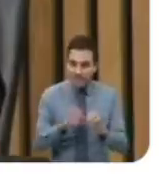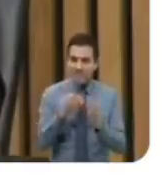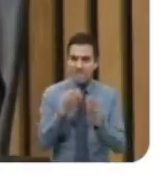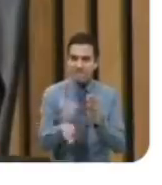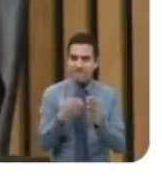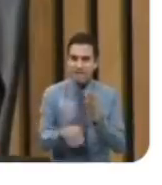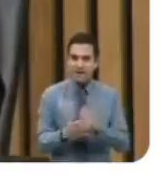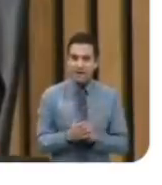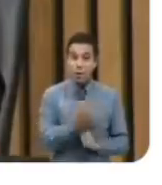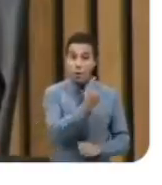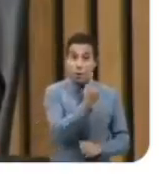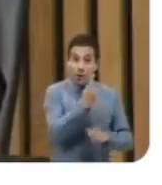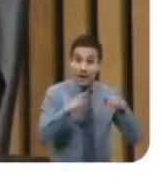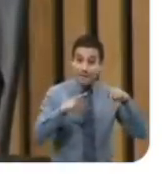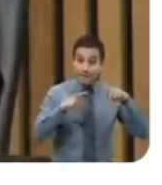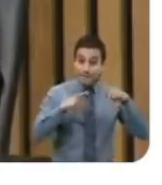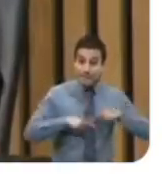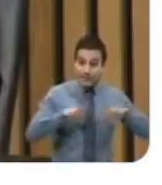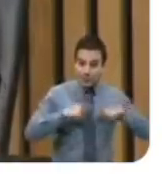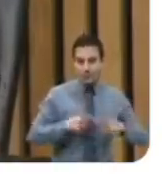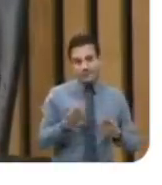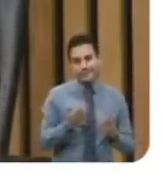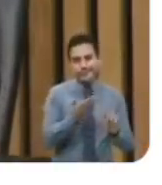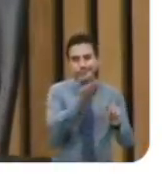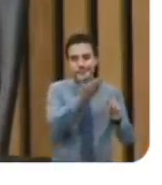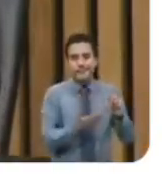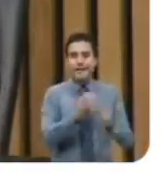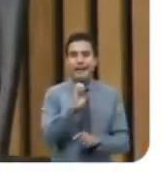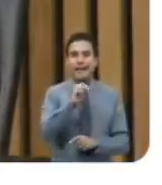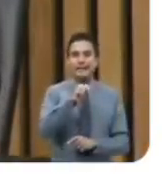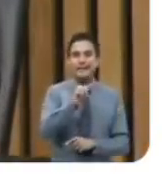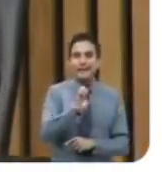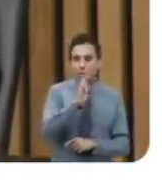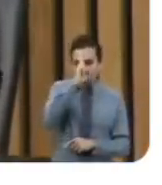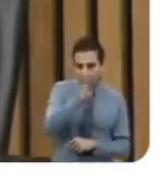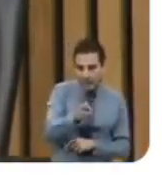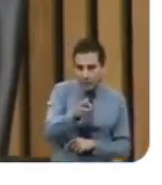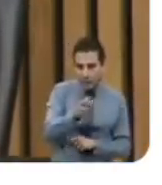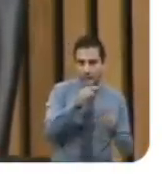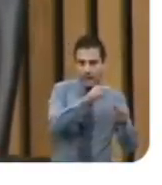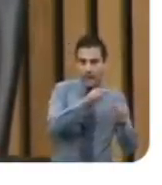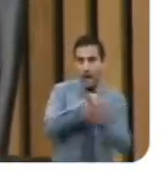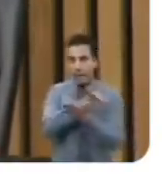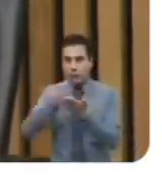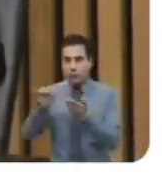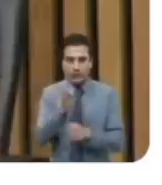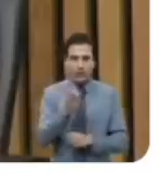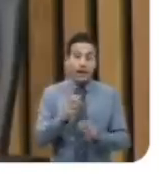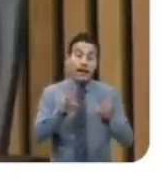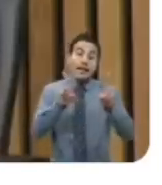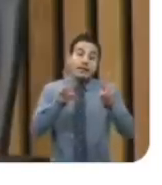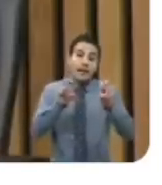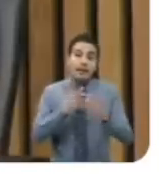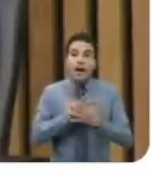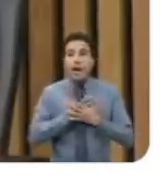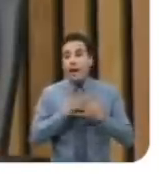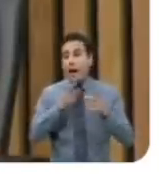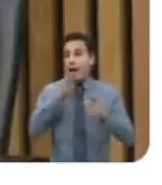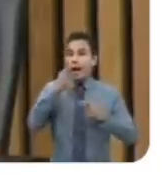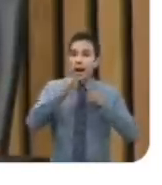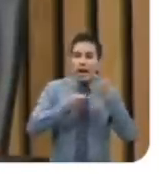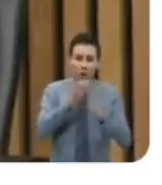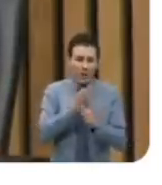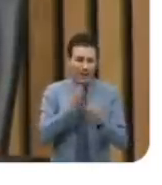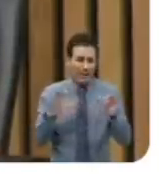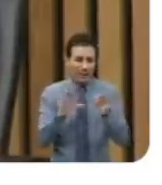por una persona o por un ente prohibido el debate del amor aquí no viene a